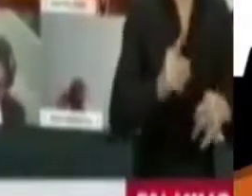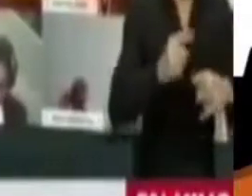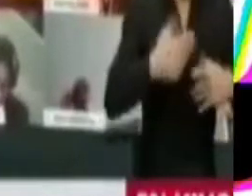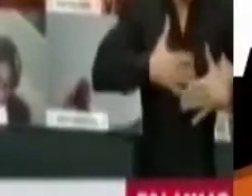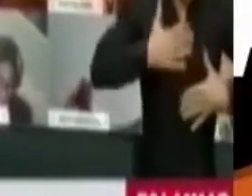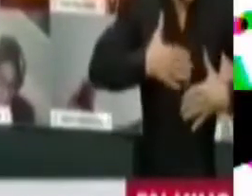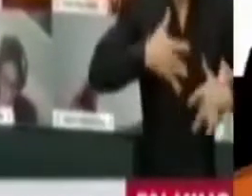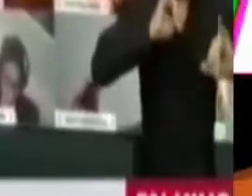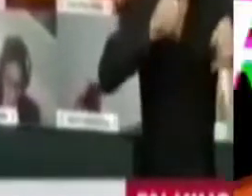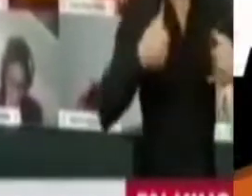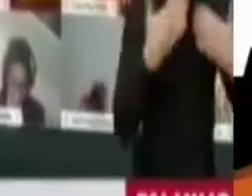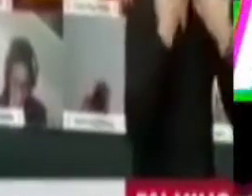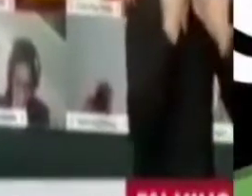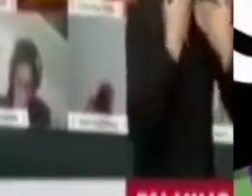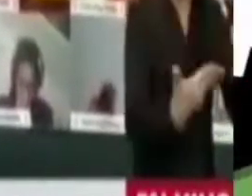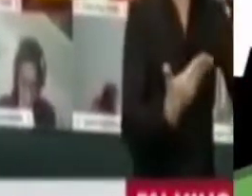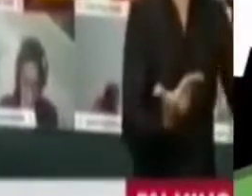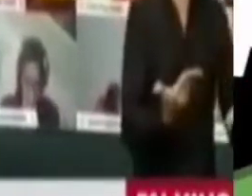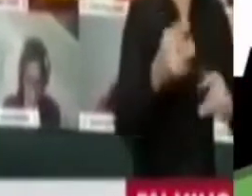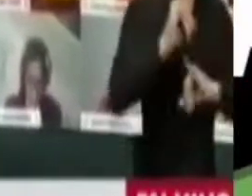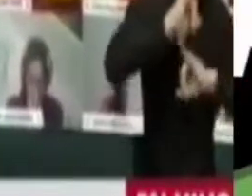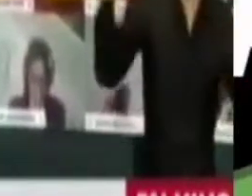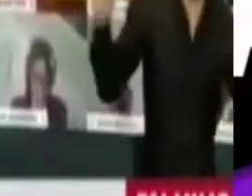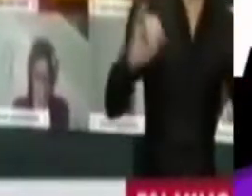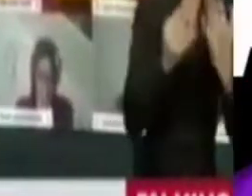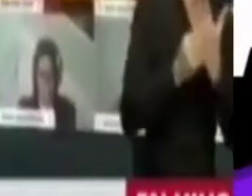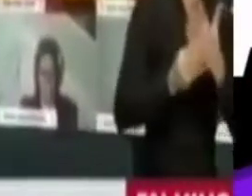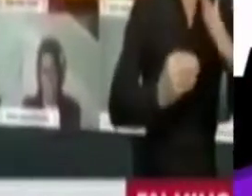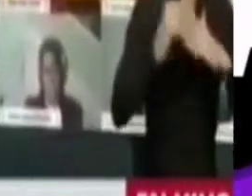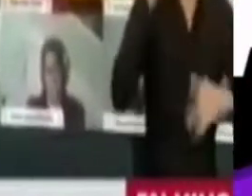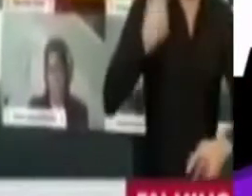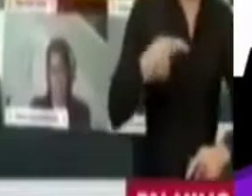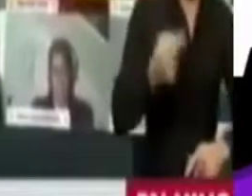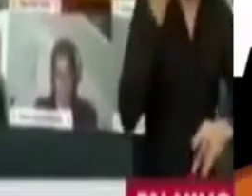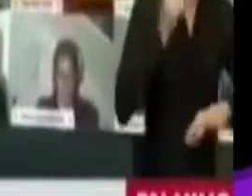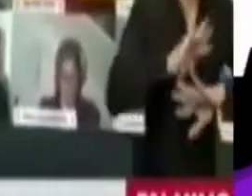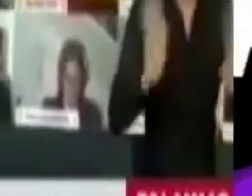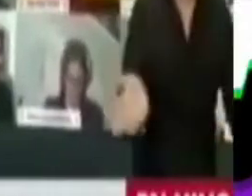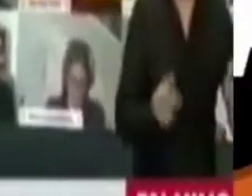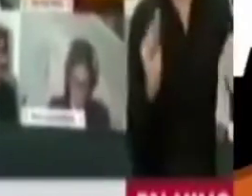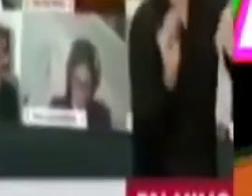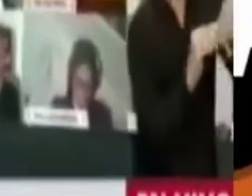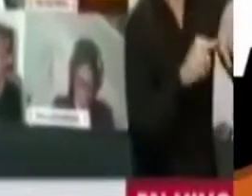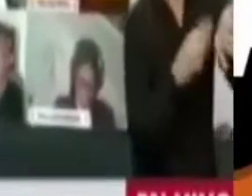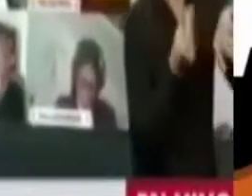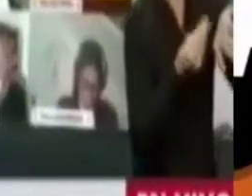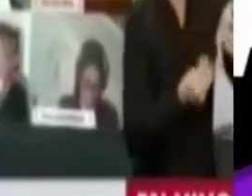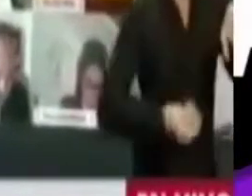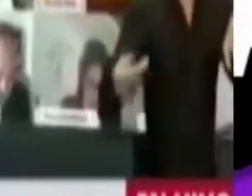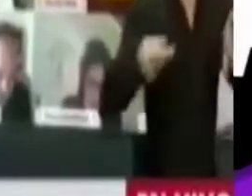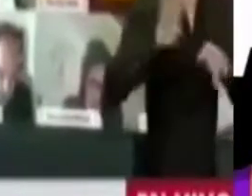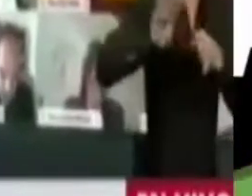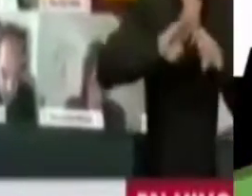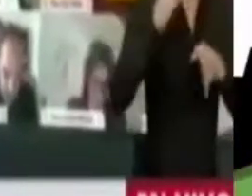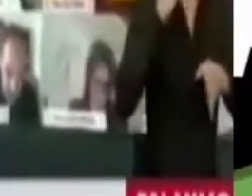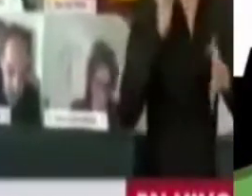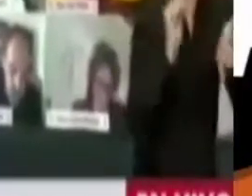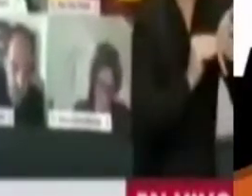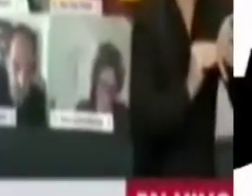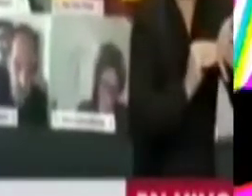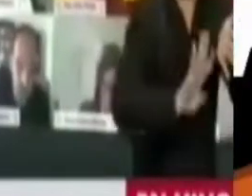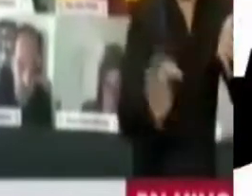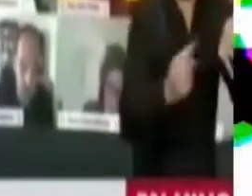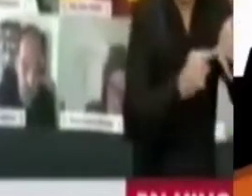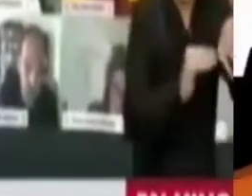Luis no puede seguir perdiendo. Entonces yo planteé que se tiene que pagar toda la deuda y lo antes posible. Eso es lo que le planteé yo en el recinto, independientemente de